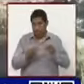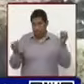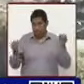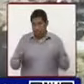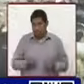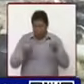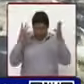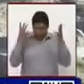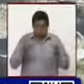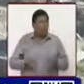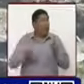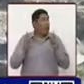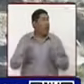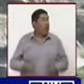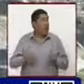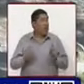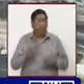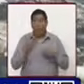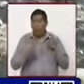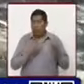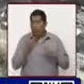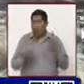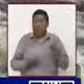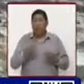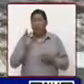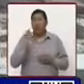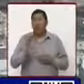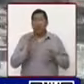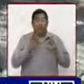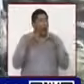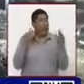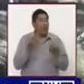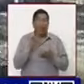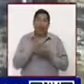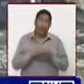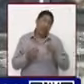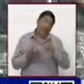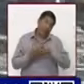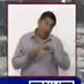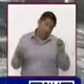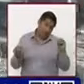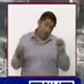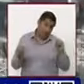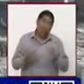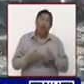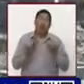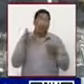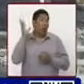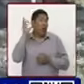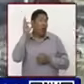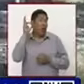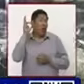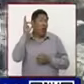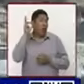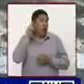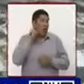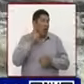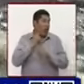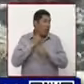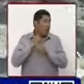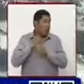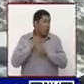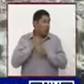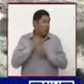ultratumba. Personas que vienen a visitar a sus seres queridos y nos cuentan cómo escuchan sonidos,